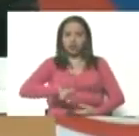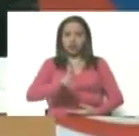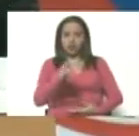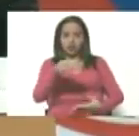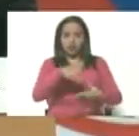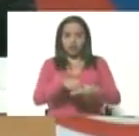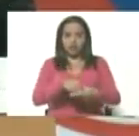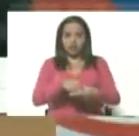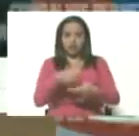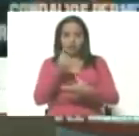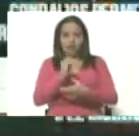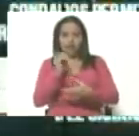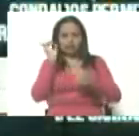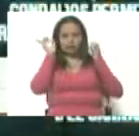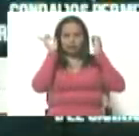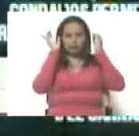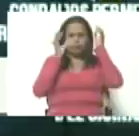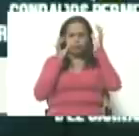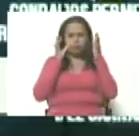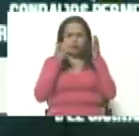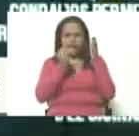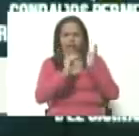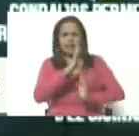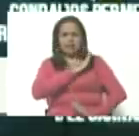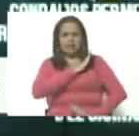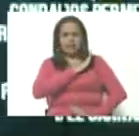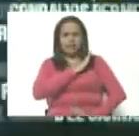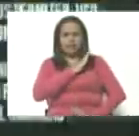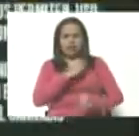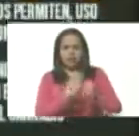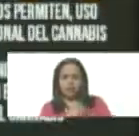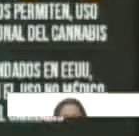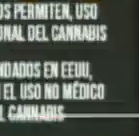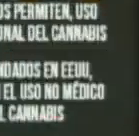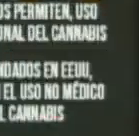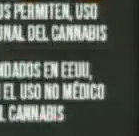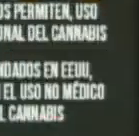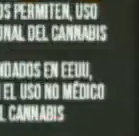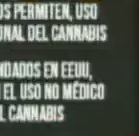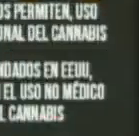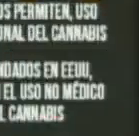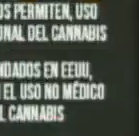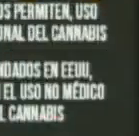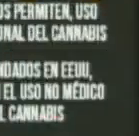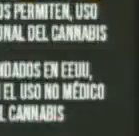que tiene la planta de marihuana.